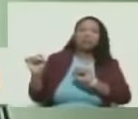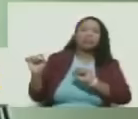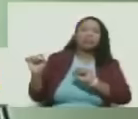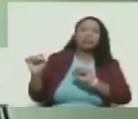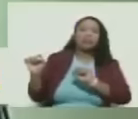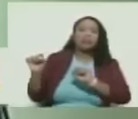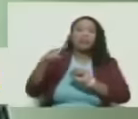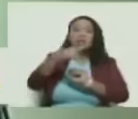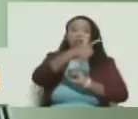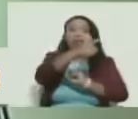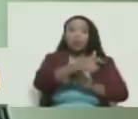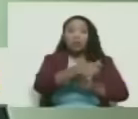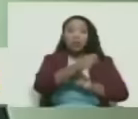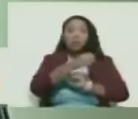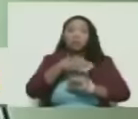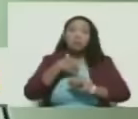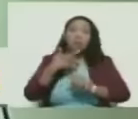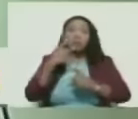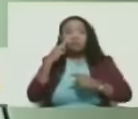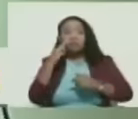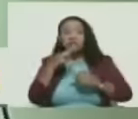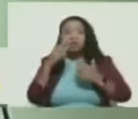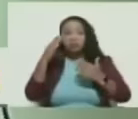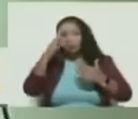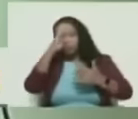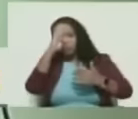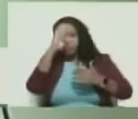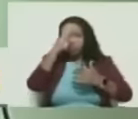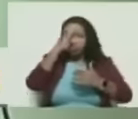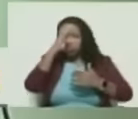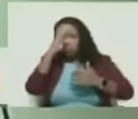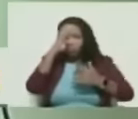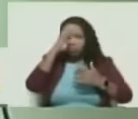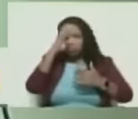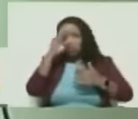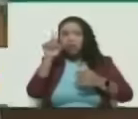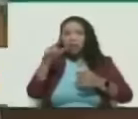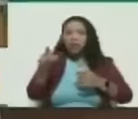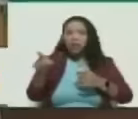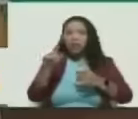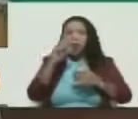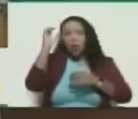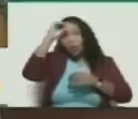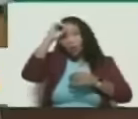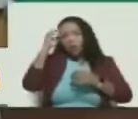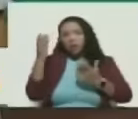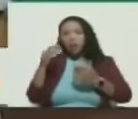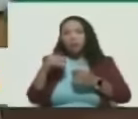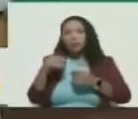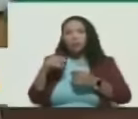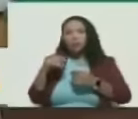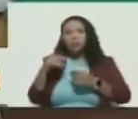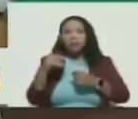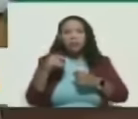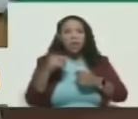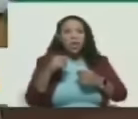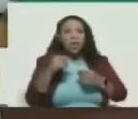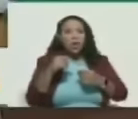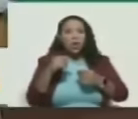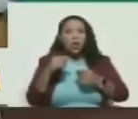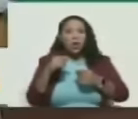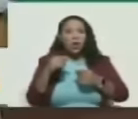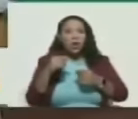a esos venezolanos que pudieran verse pues susceptibles a esta campaña. Gracias. Adelante, Génesis. Bueno, te voy a responder